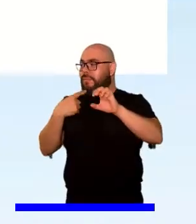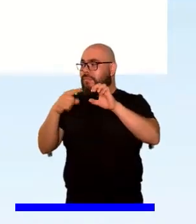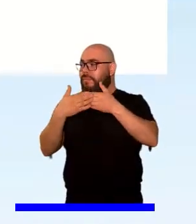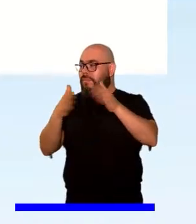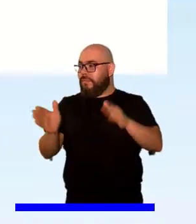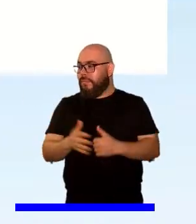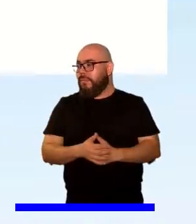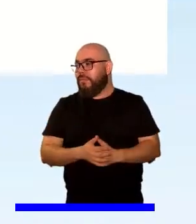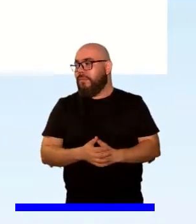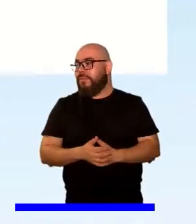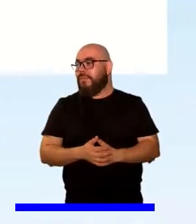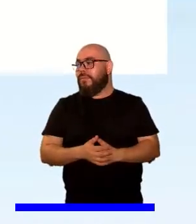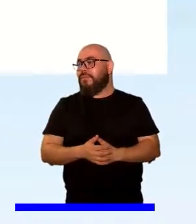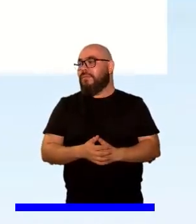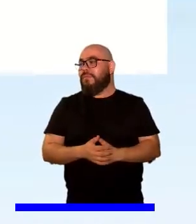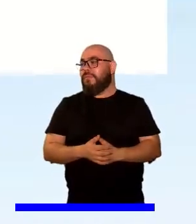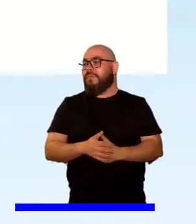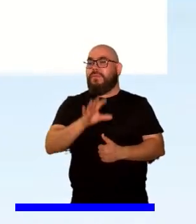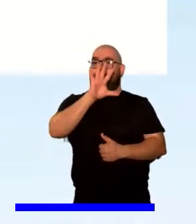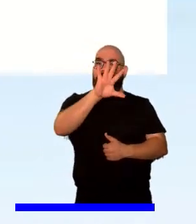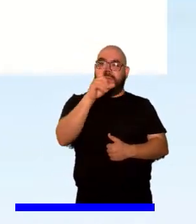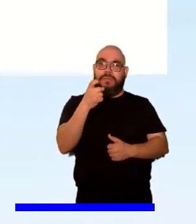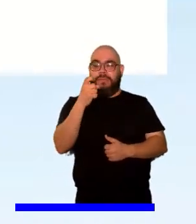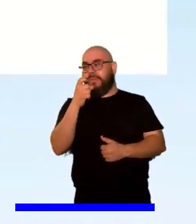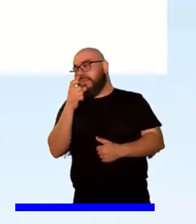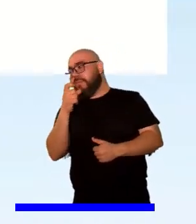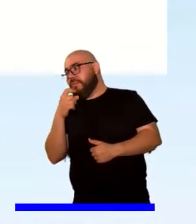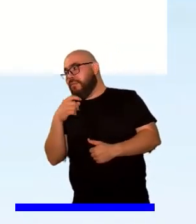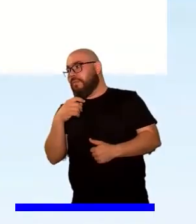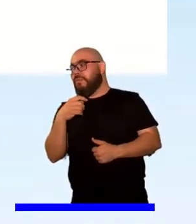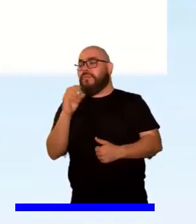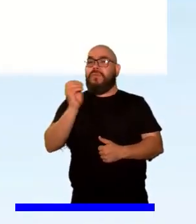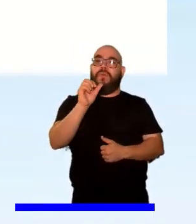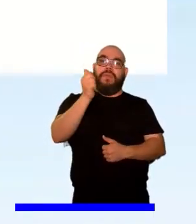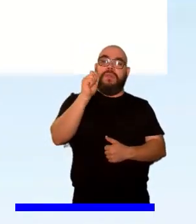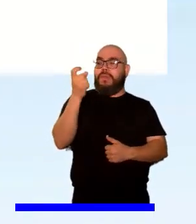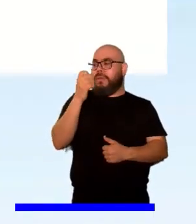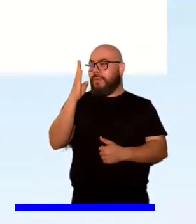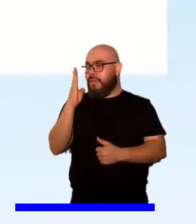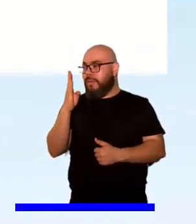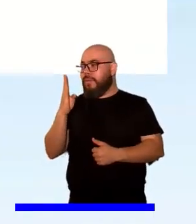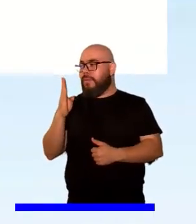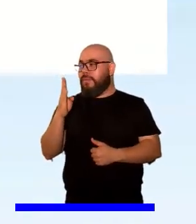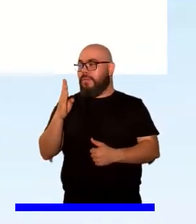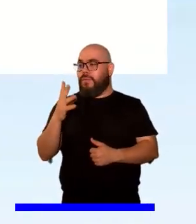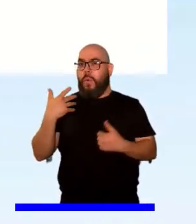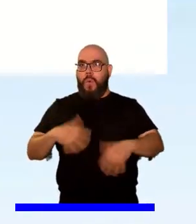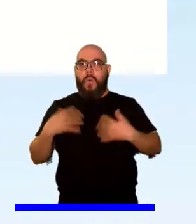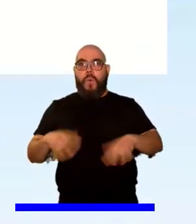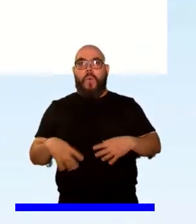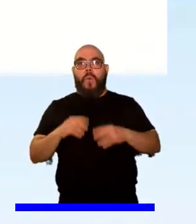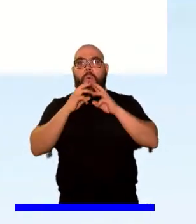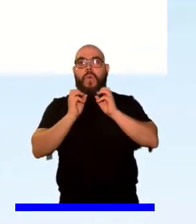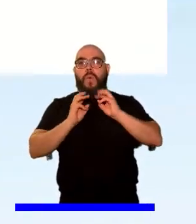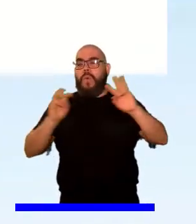Gmail y tenemos, yo qué sé, 5 o 10 gigas de Drive. Eso era algo novedoso en su momento. Y de la